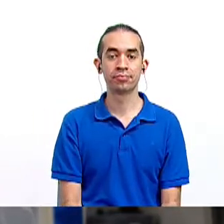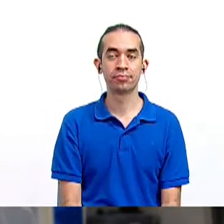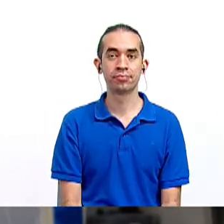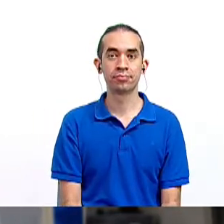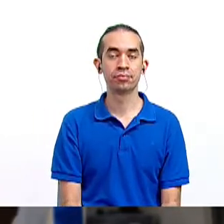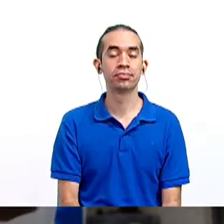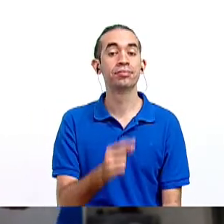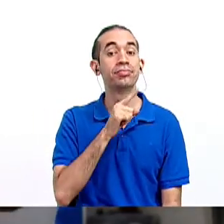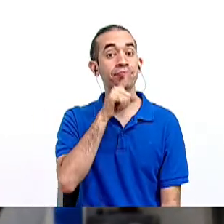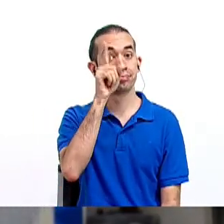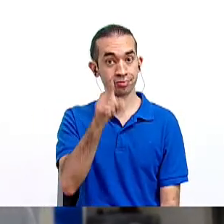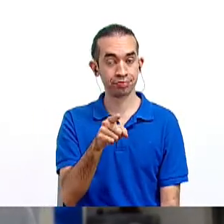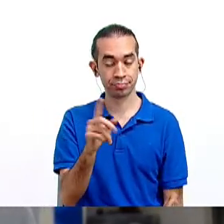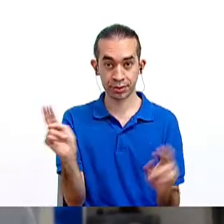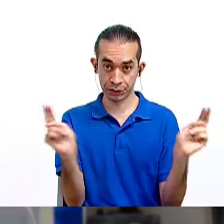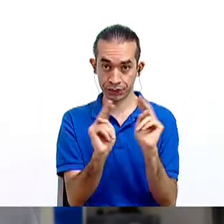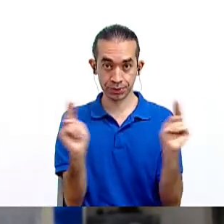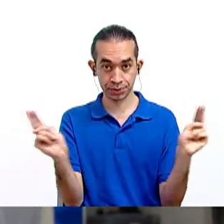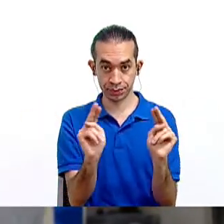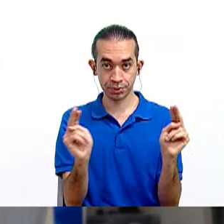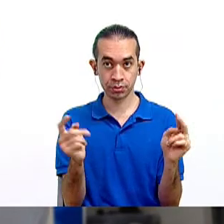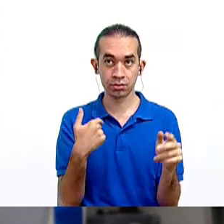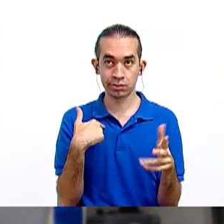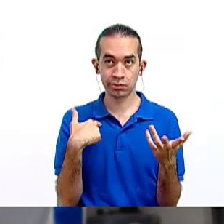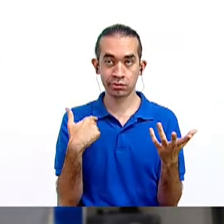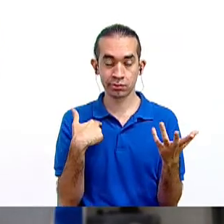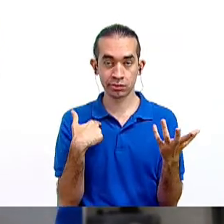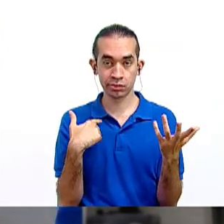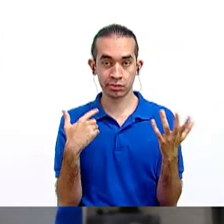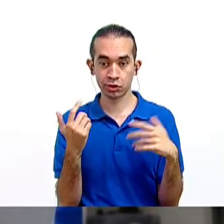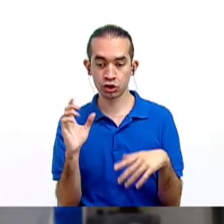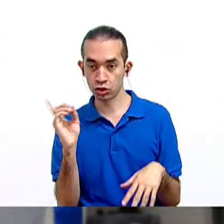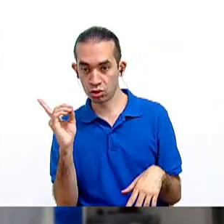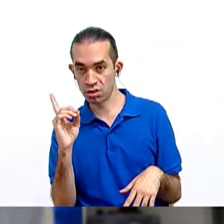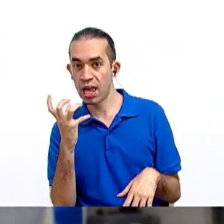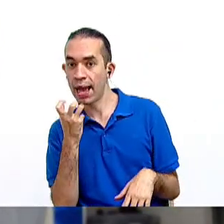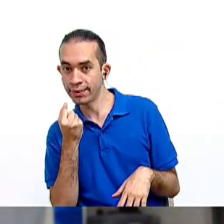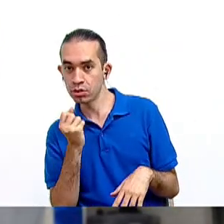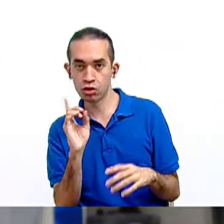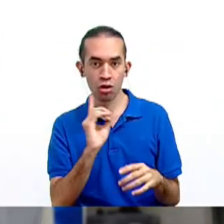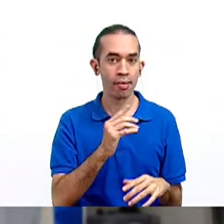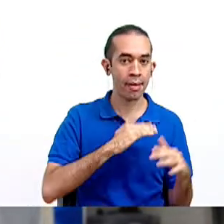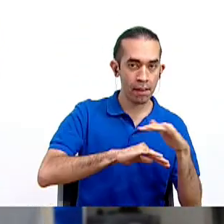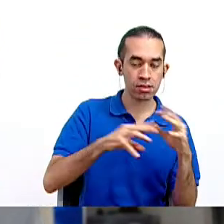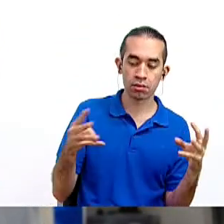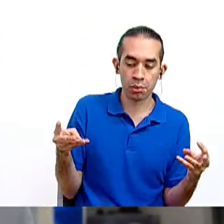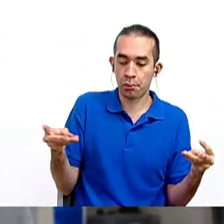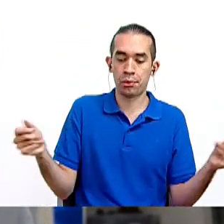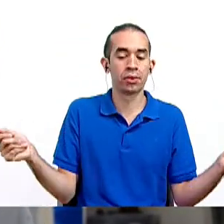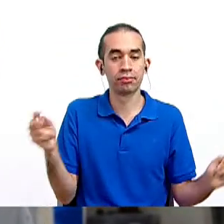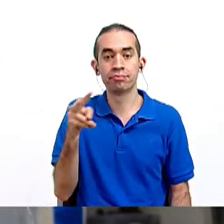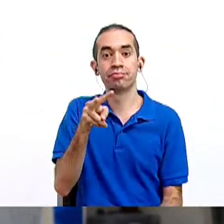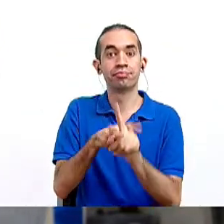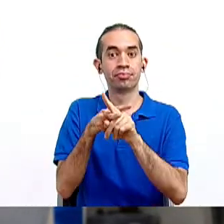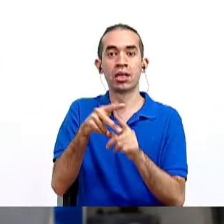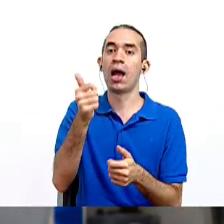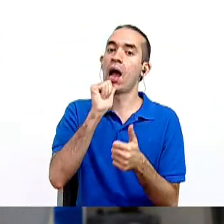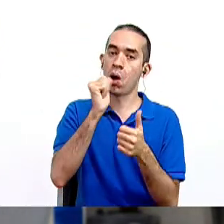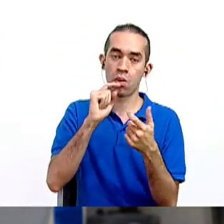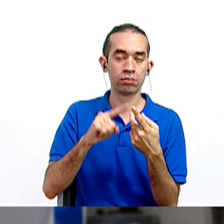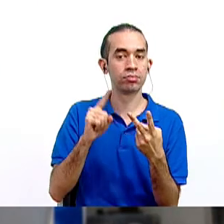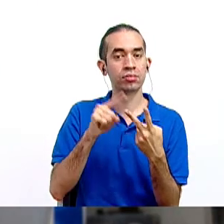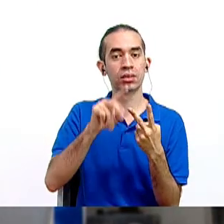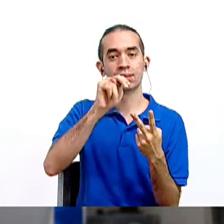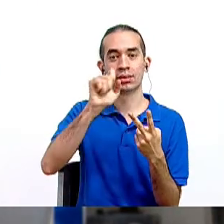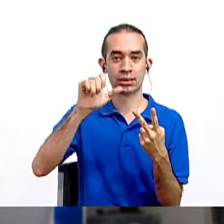En realidad en esta neutralización yo ya no tengo ni ácido ni base, ahora tengo agua y